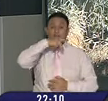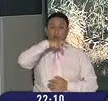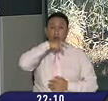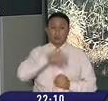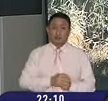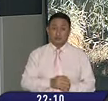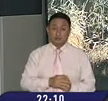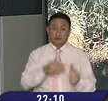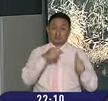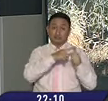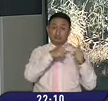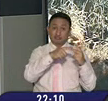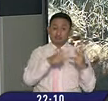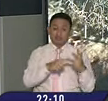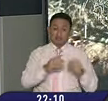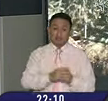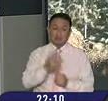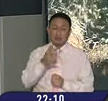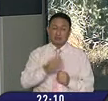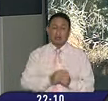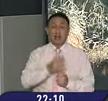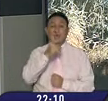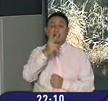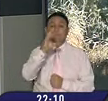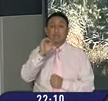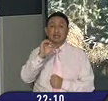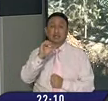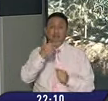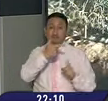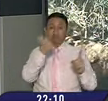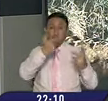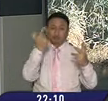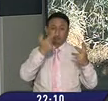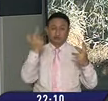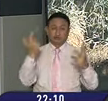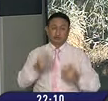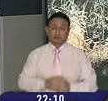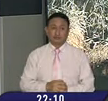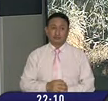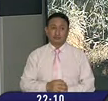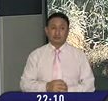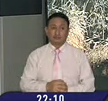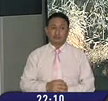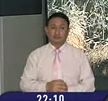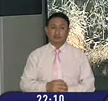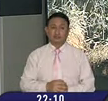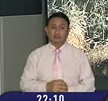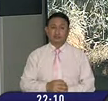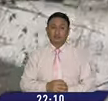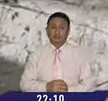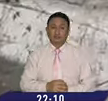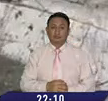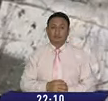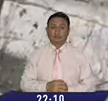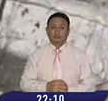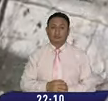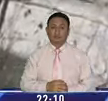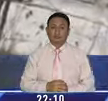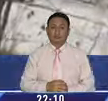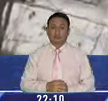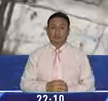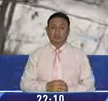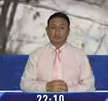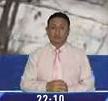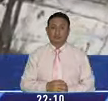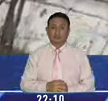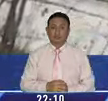les descargaron al menos 20 disparos en un arma de 9 milímetros. Veamos. Las víctimas